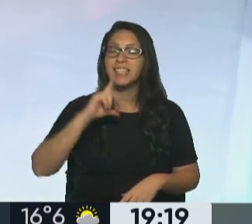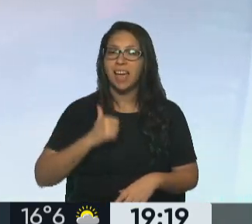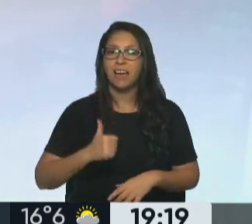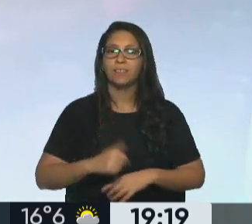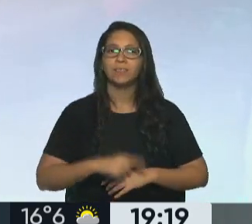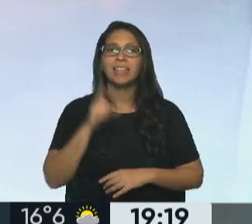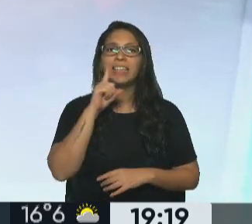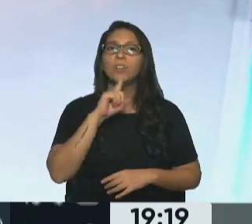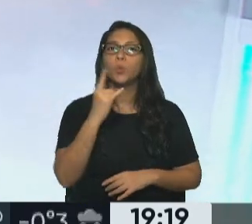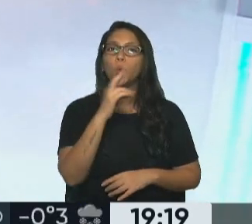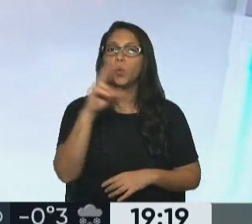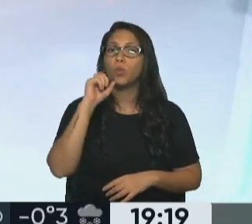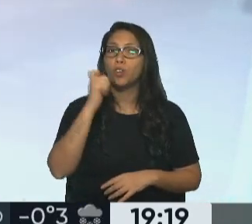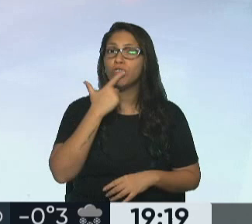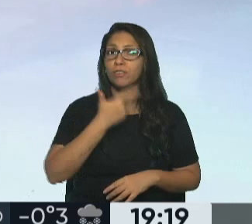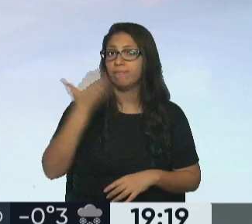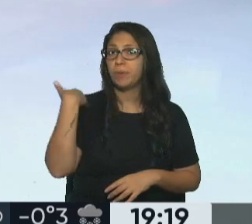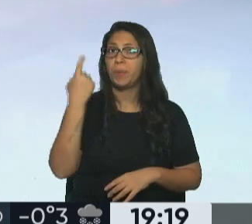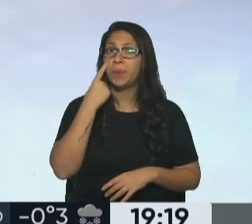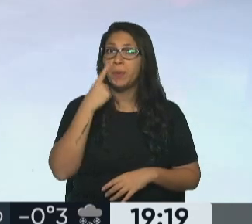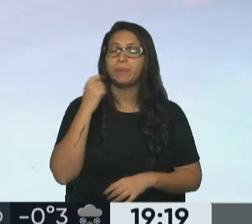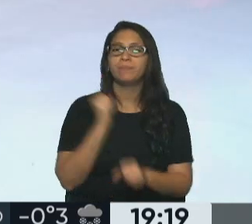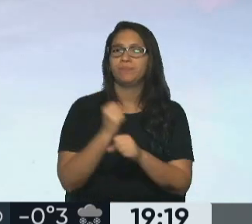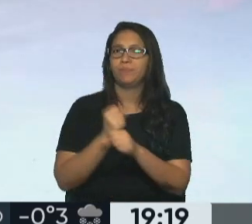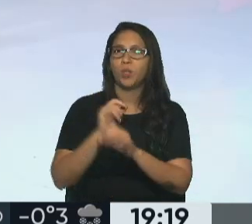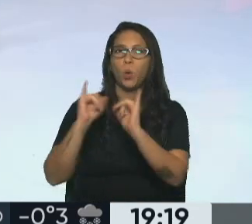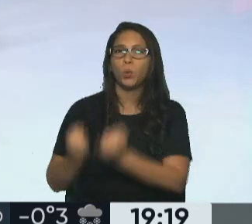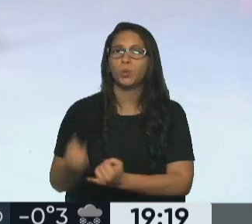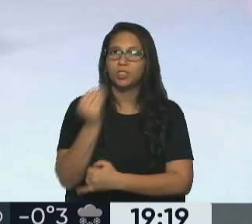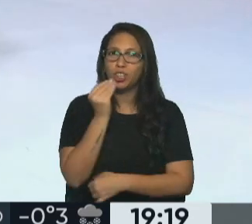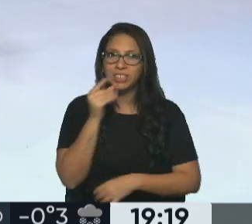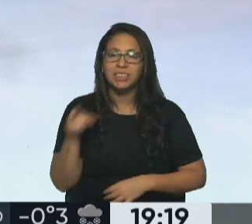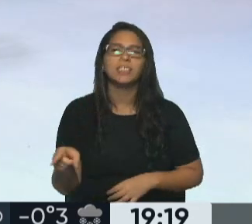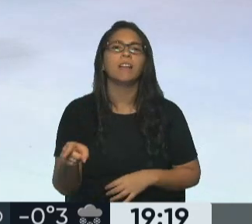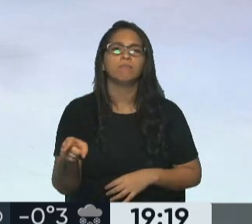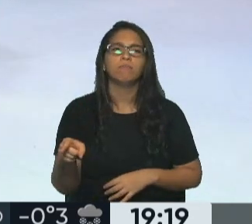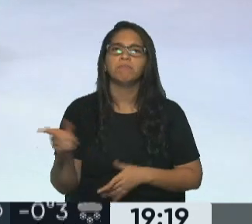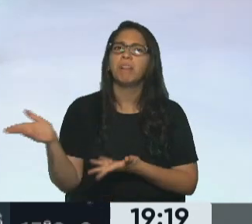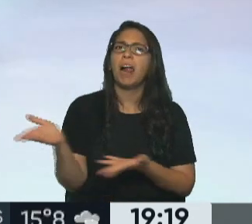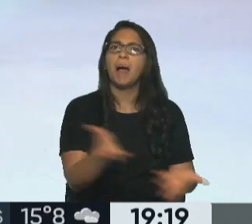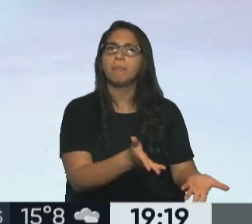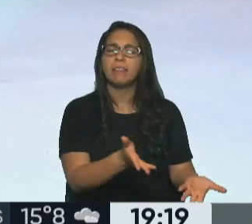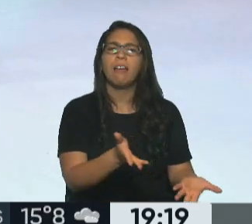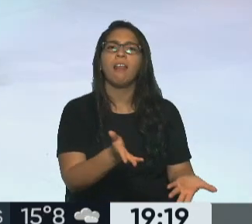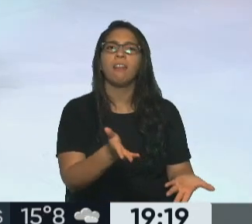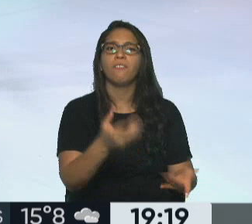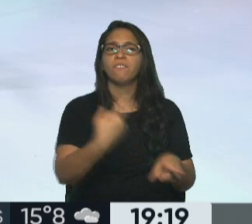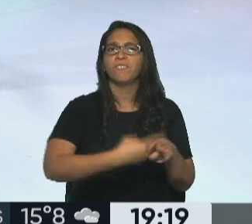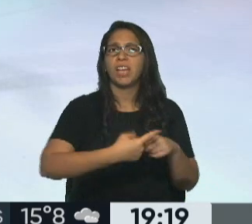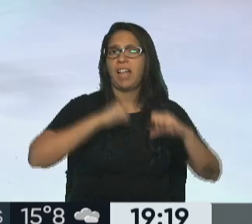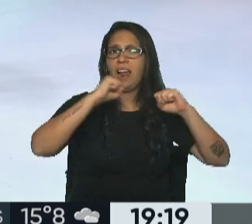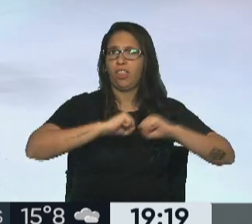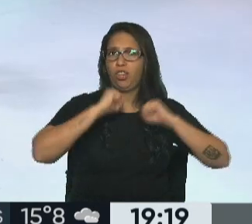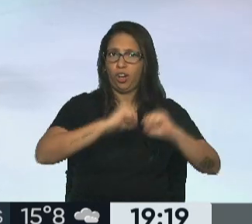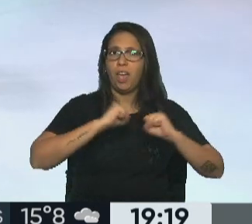Florencia Iturrios en vida era nutricionista, vivía en Mar del Plata. Y un día la invitan a una fiesta electrónica.